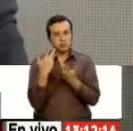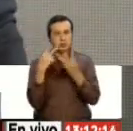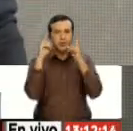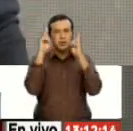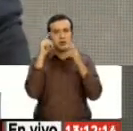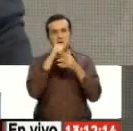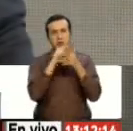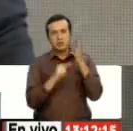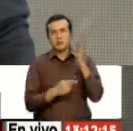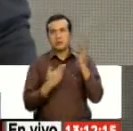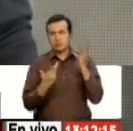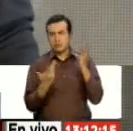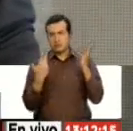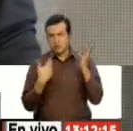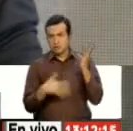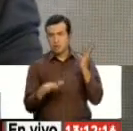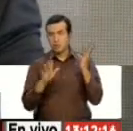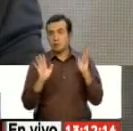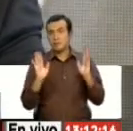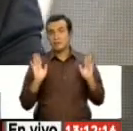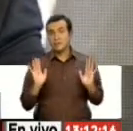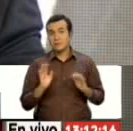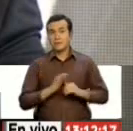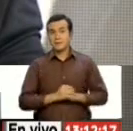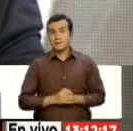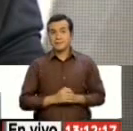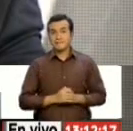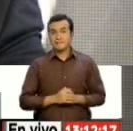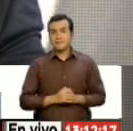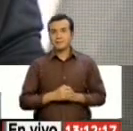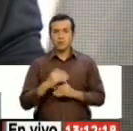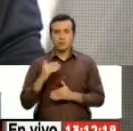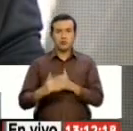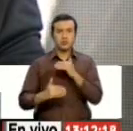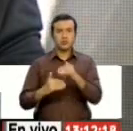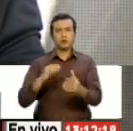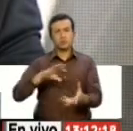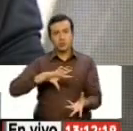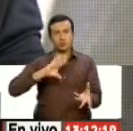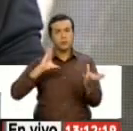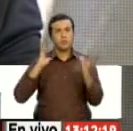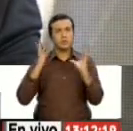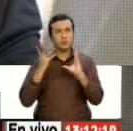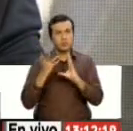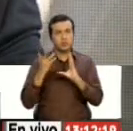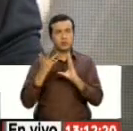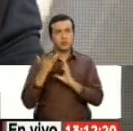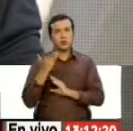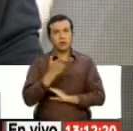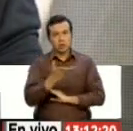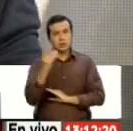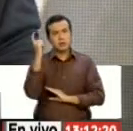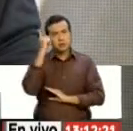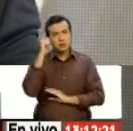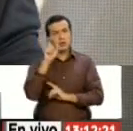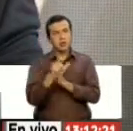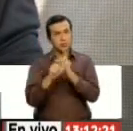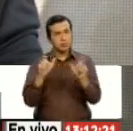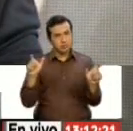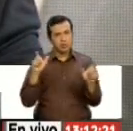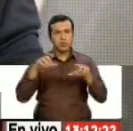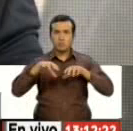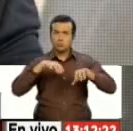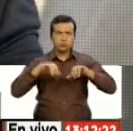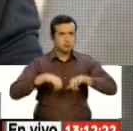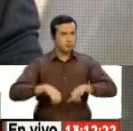tema. La verdad es que un proceso revolucionario precisa de gente que actúe